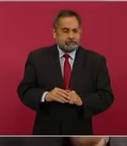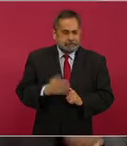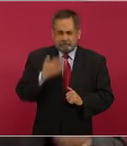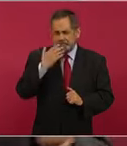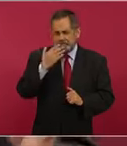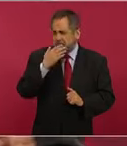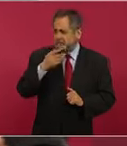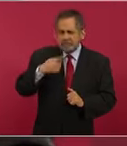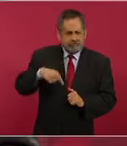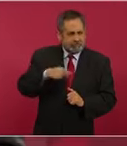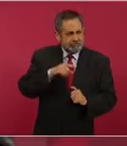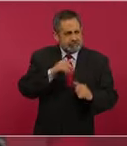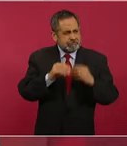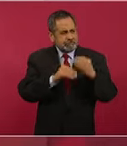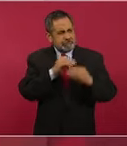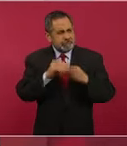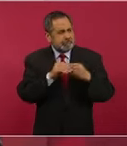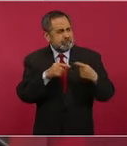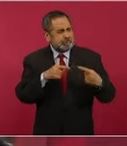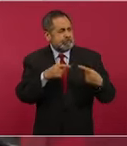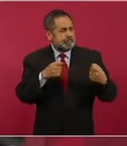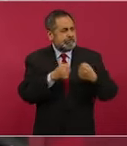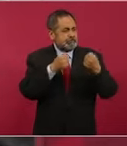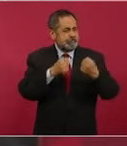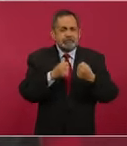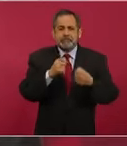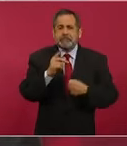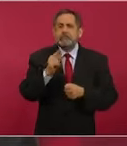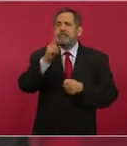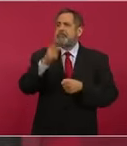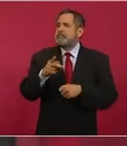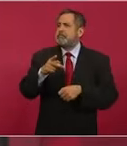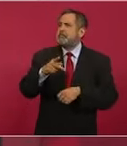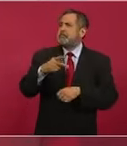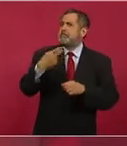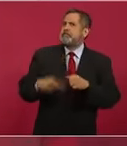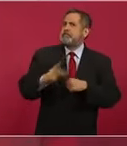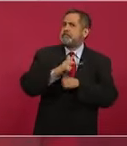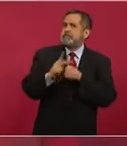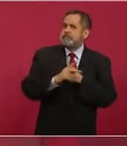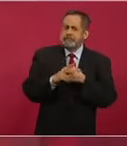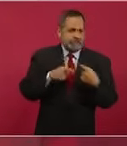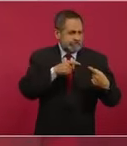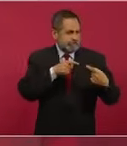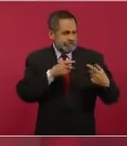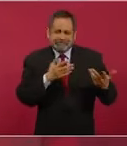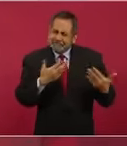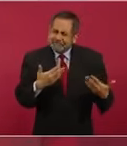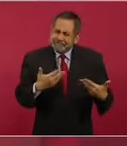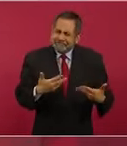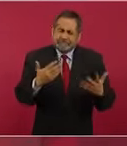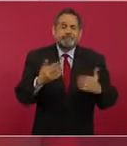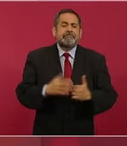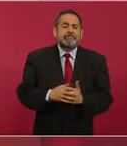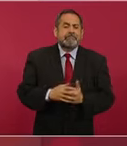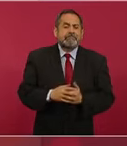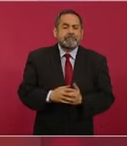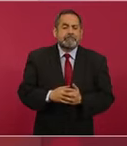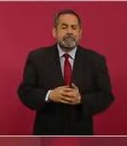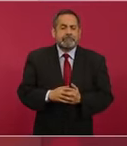disputa por la nación. No es nada más un